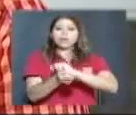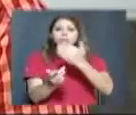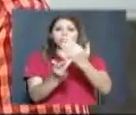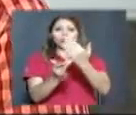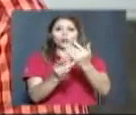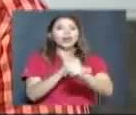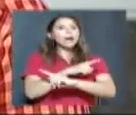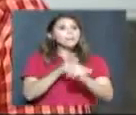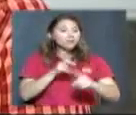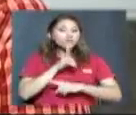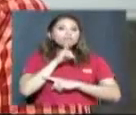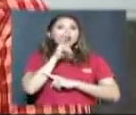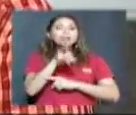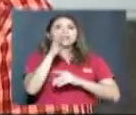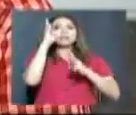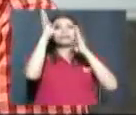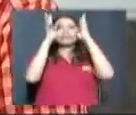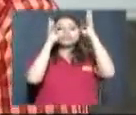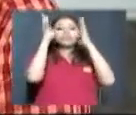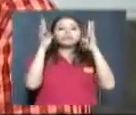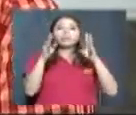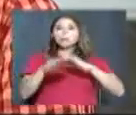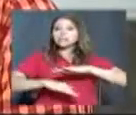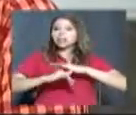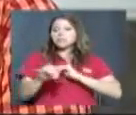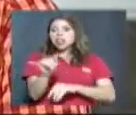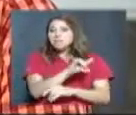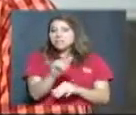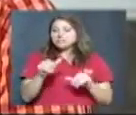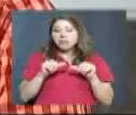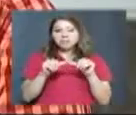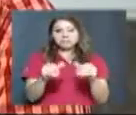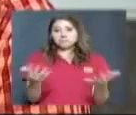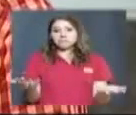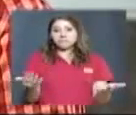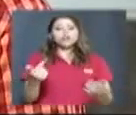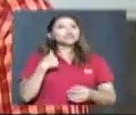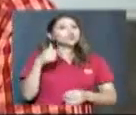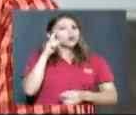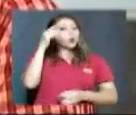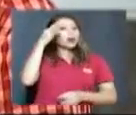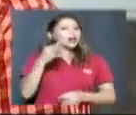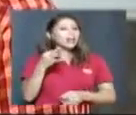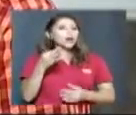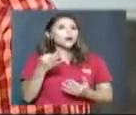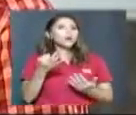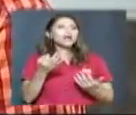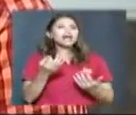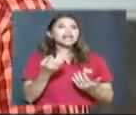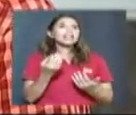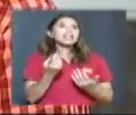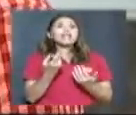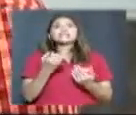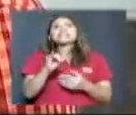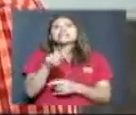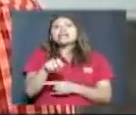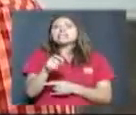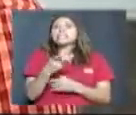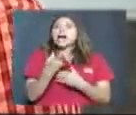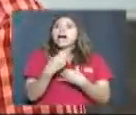emprendimiento son básicamente las mismas. Yo no creo que el hecho de que haya que hacer una inversión fuerte sea un impedimento para